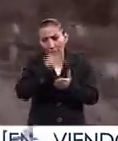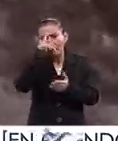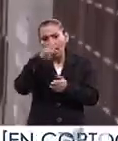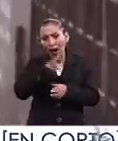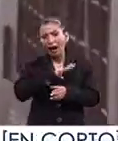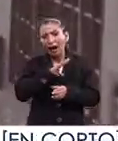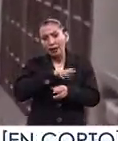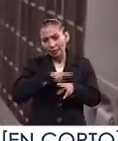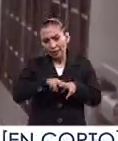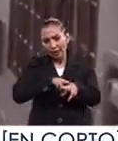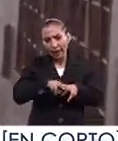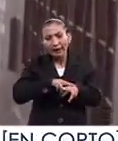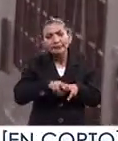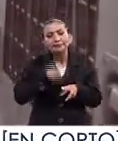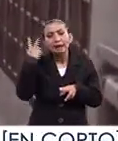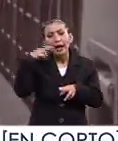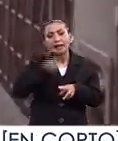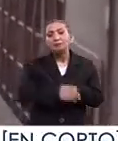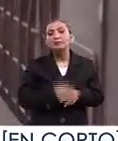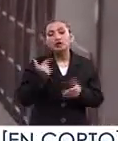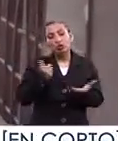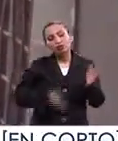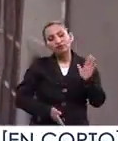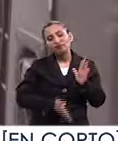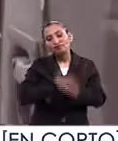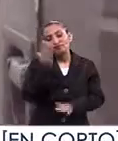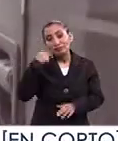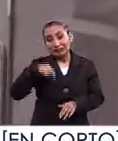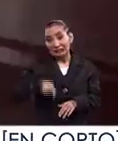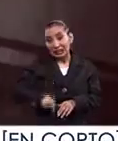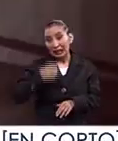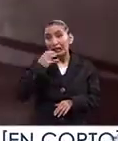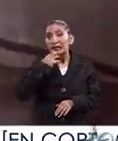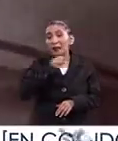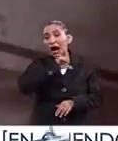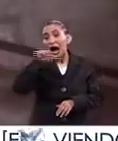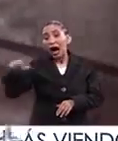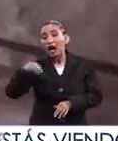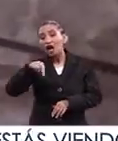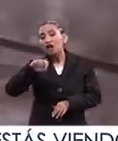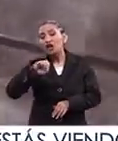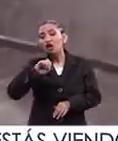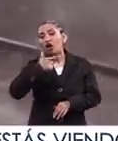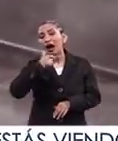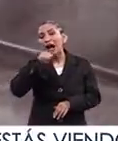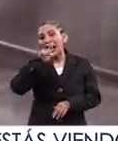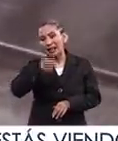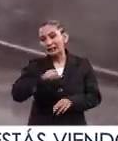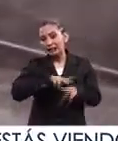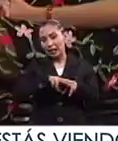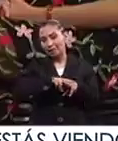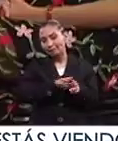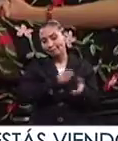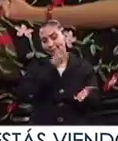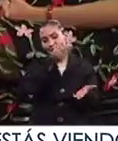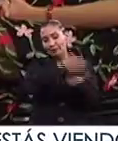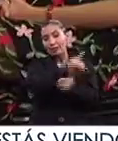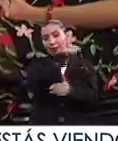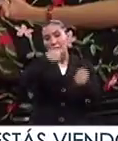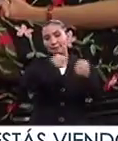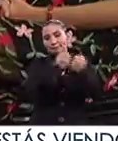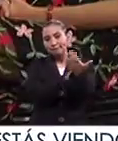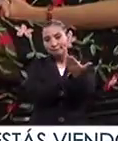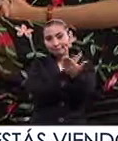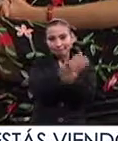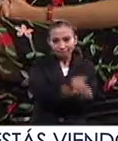México se viajaba en tren. Entonces me iba desde Tepic hasta Nogales en el tren. Y luego cruzaba